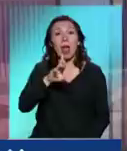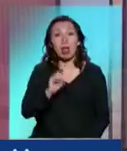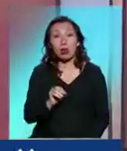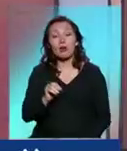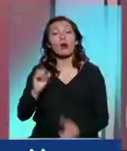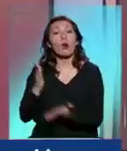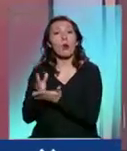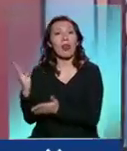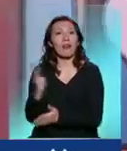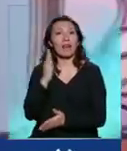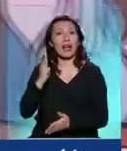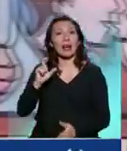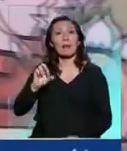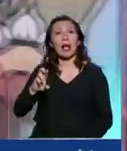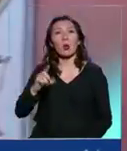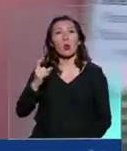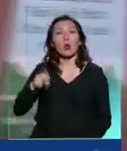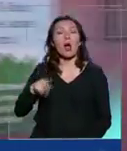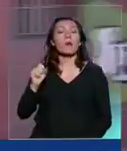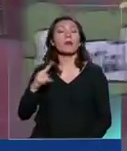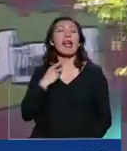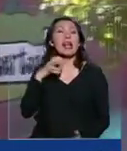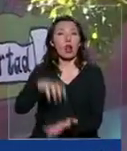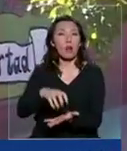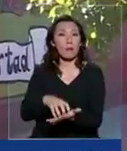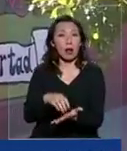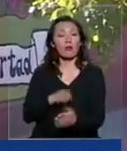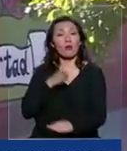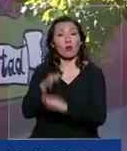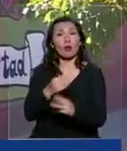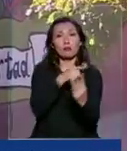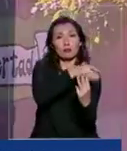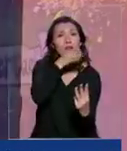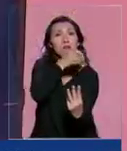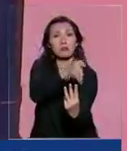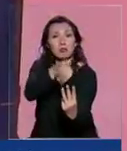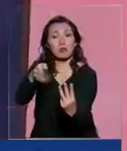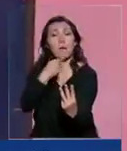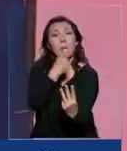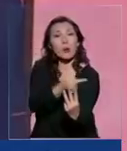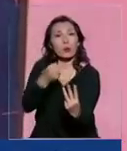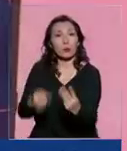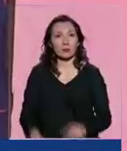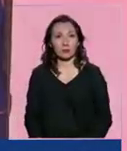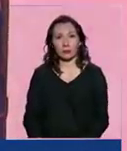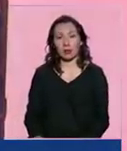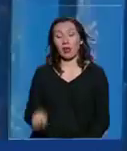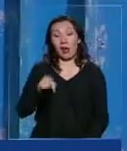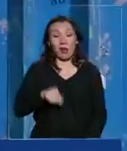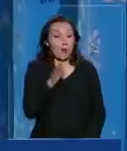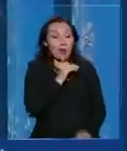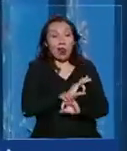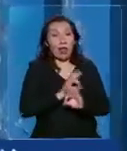Escuela Básica Capac Cuna de Quinta Normal. Fuimos a todos ellos. A esta hora no hay nadie.